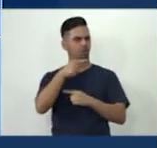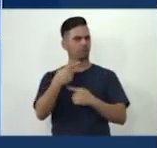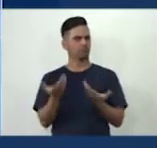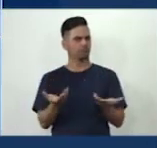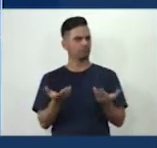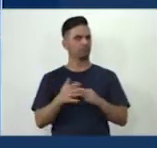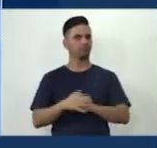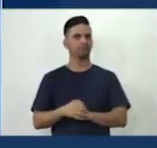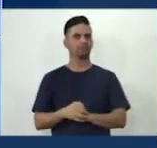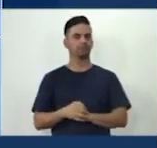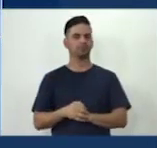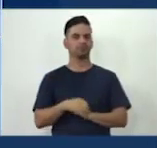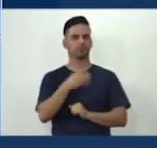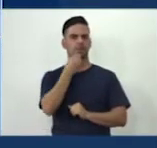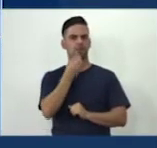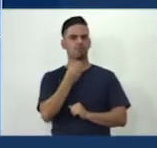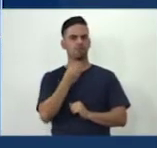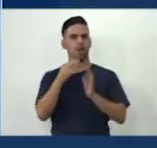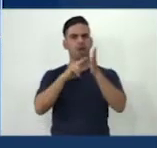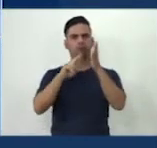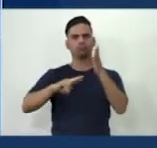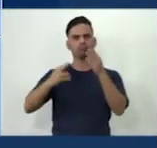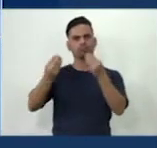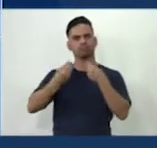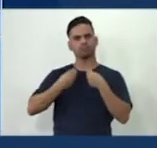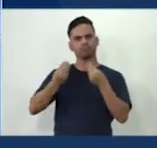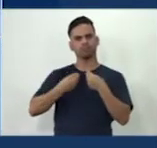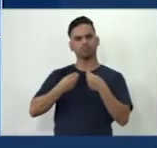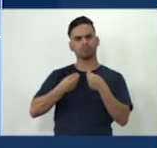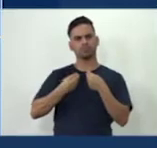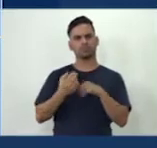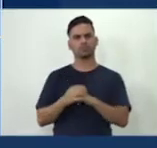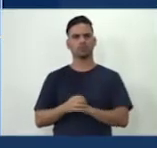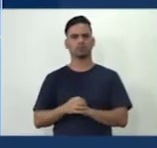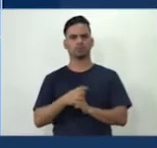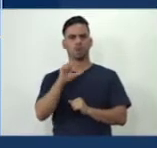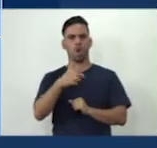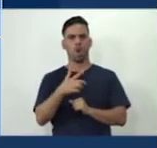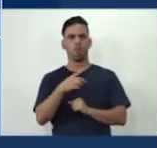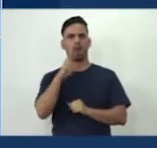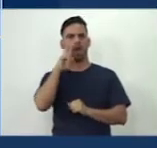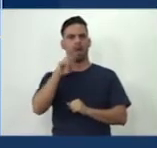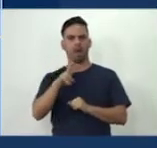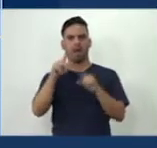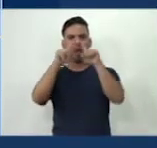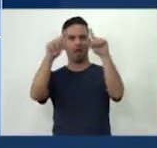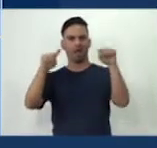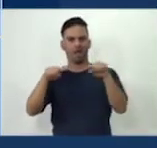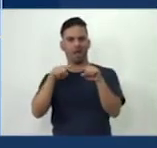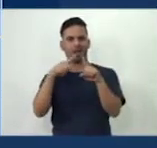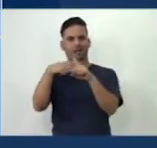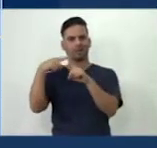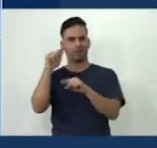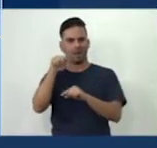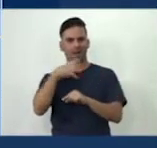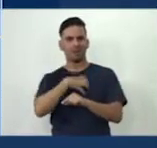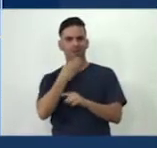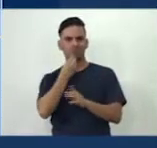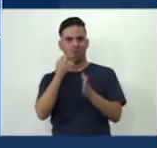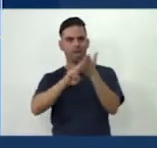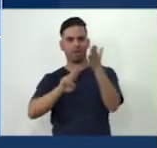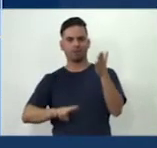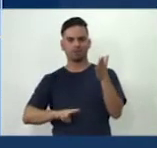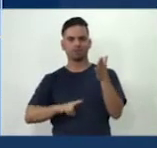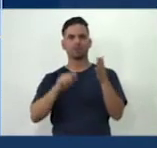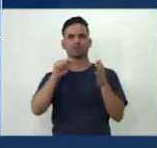fenómeno inverso. Se podrá obtener una corriente eléctrica en un conductor con la ayuda de un campo magnético. Pues por lo